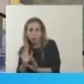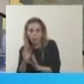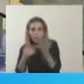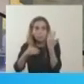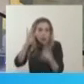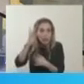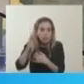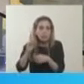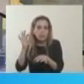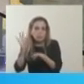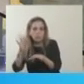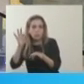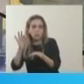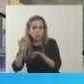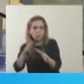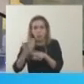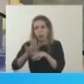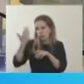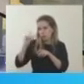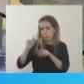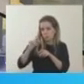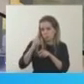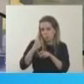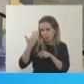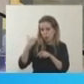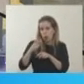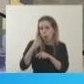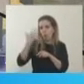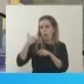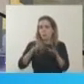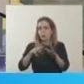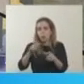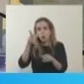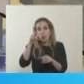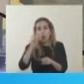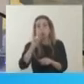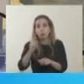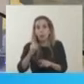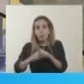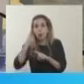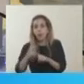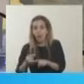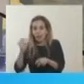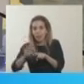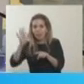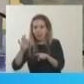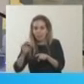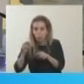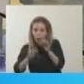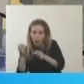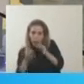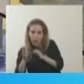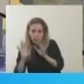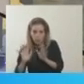el otro día hicimos casi 8000 tests si multiplicamos por tres por cuatro la capacidad de testeo